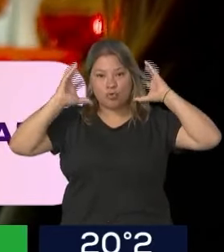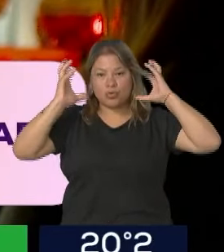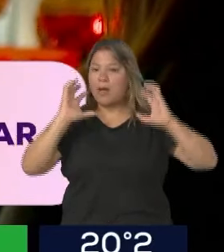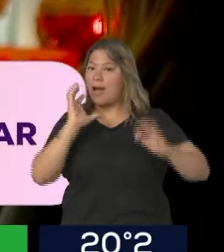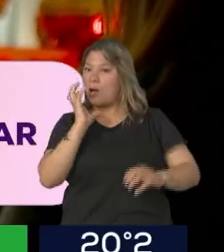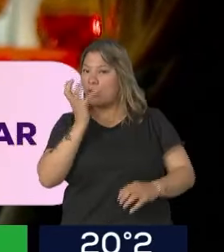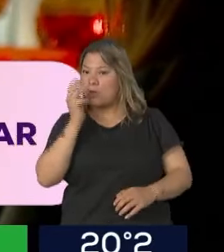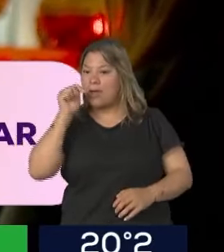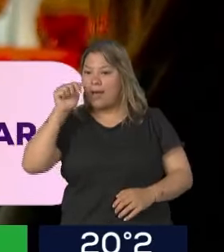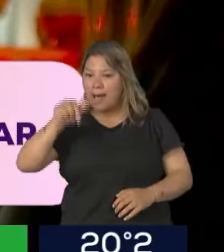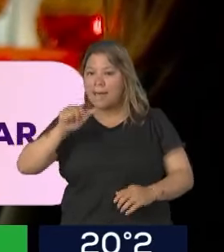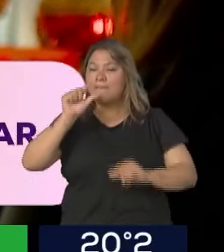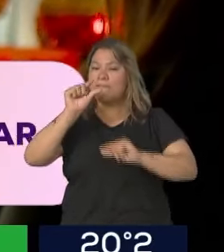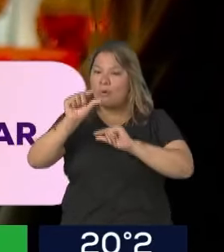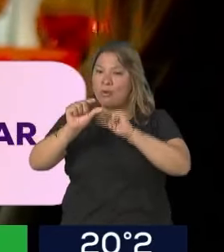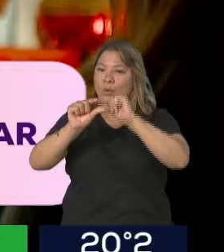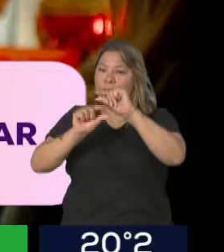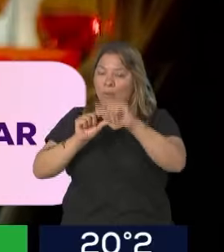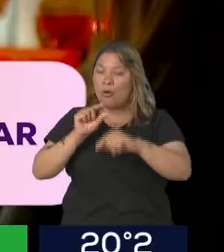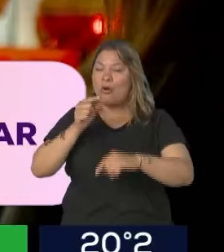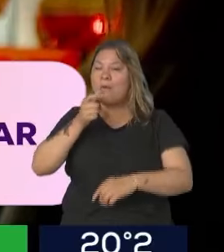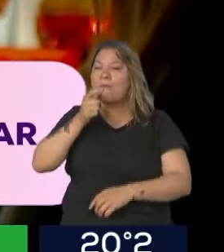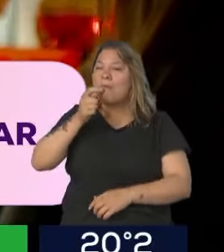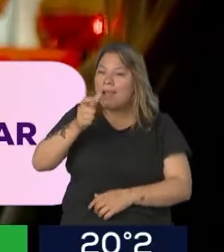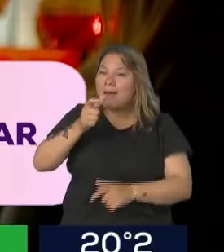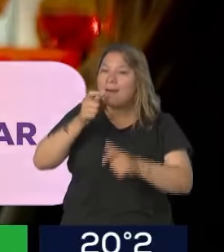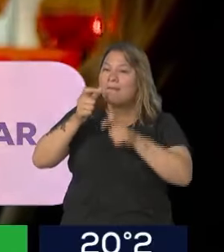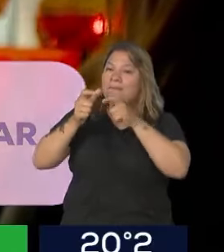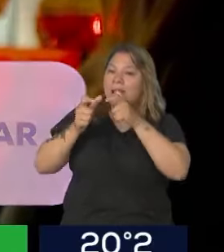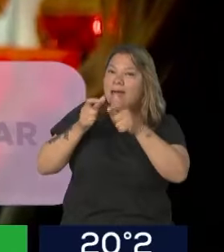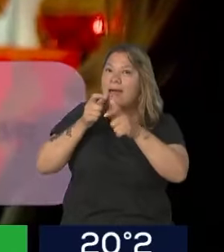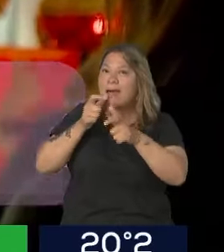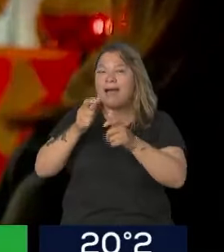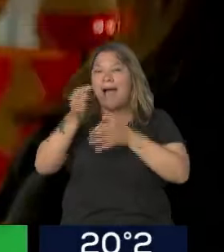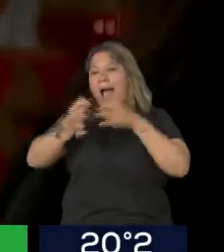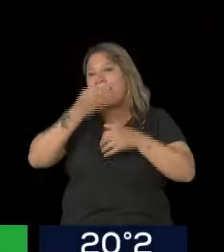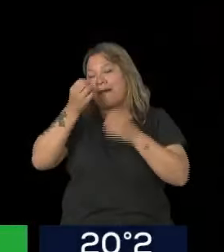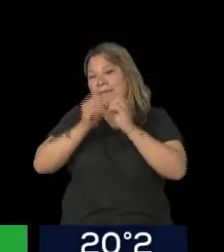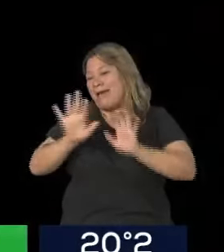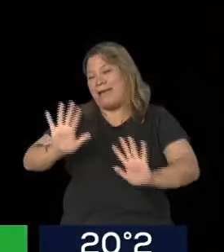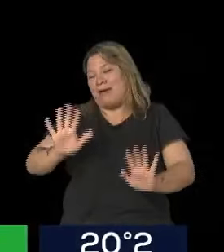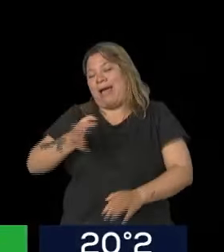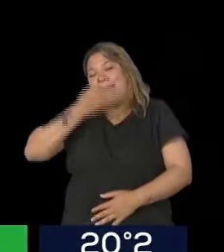comienzo a pronunciar palabras y ahí... Y ahí empiezo a hablar y ahora no me para nadie.